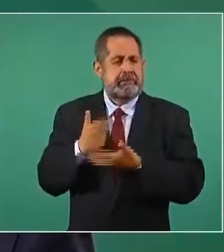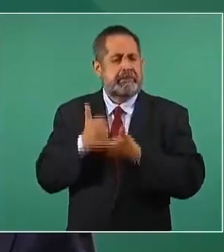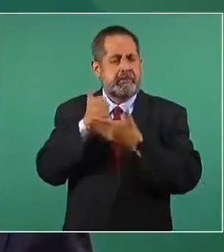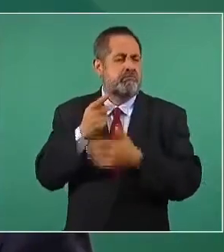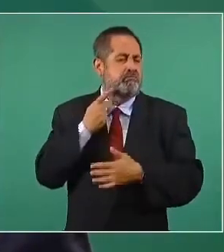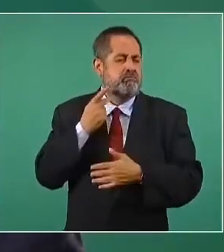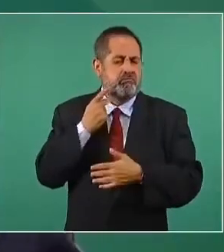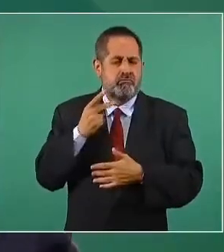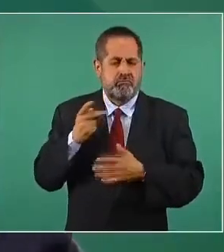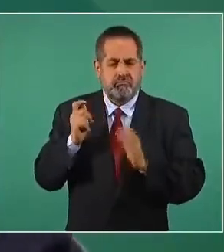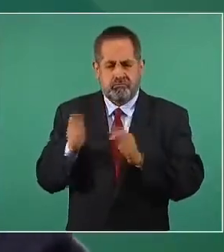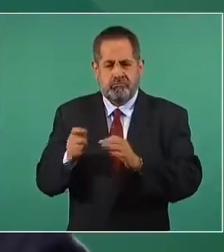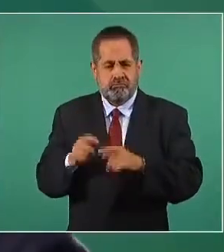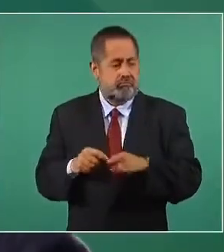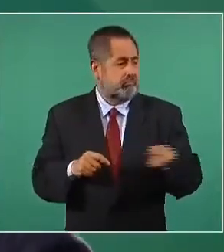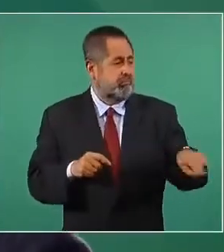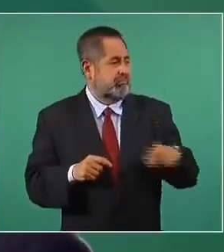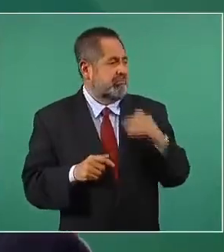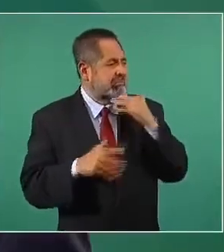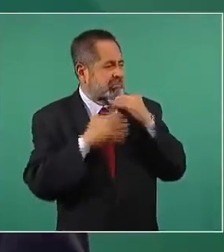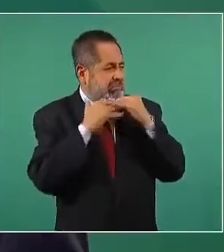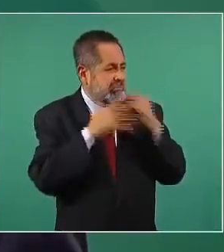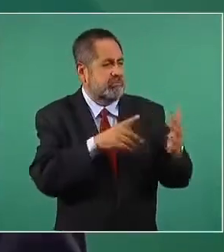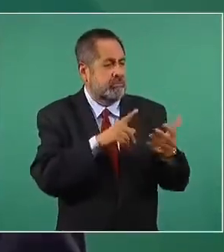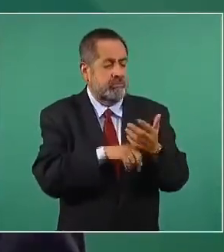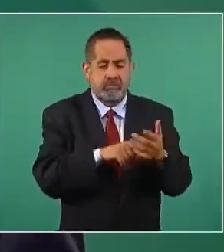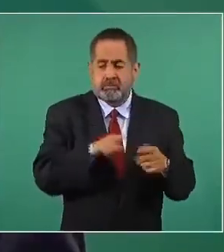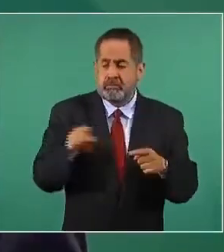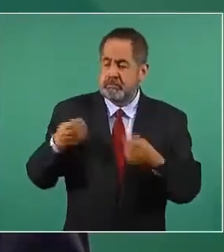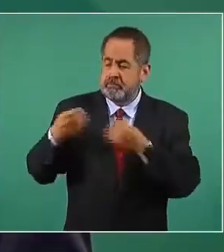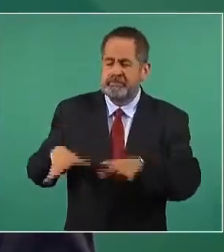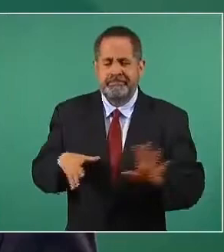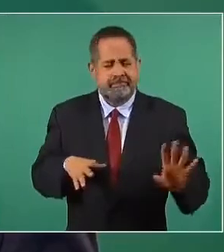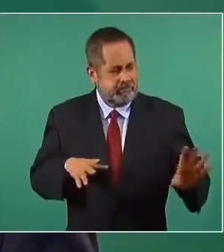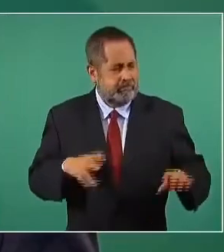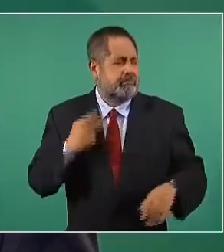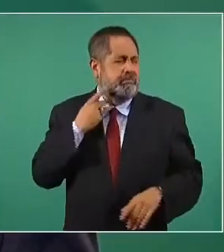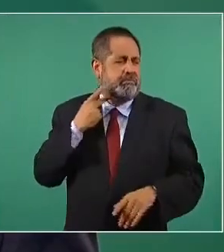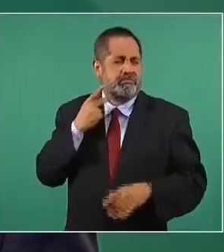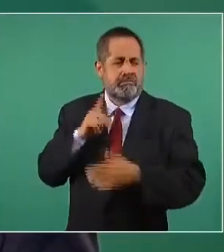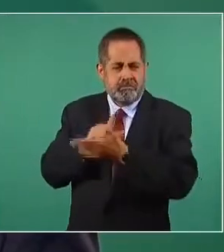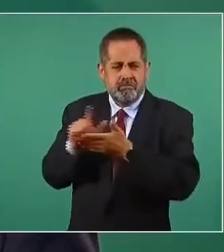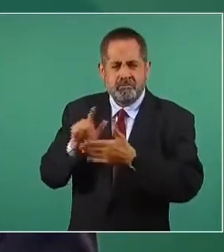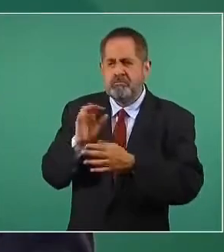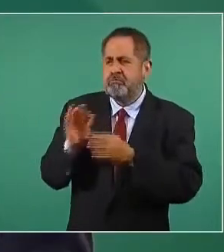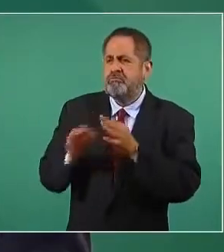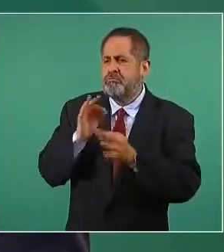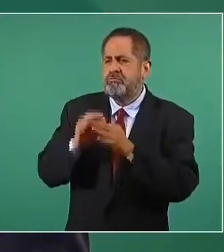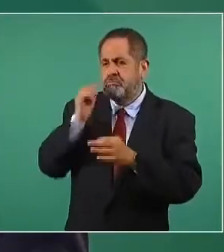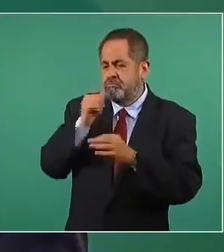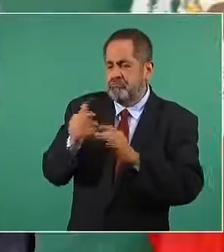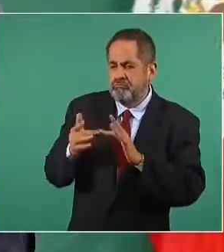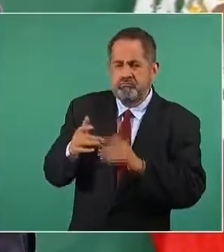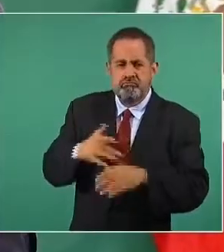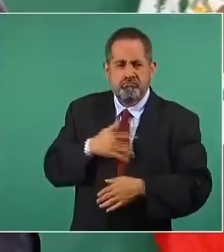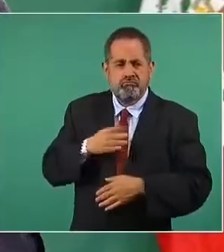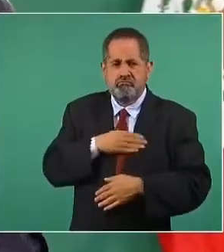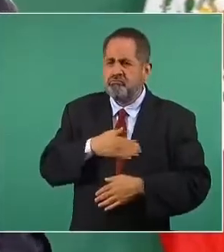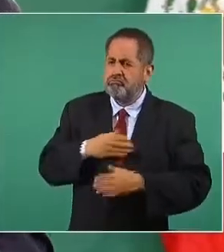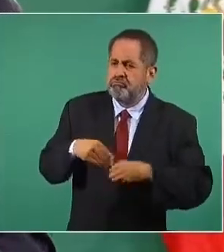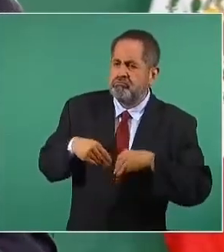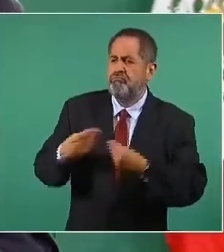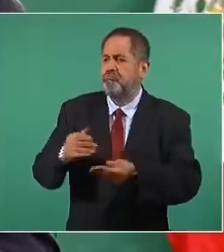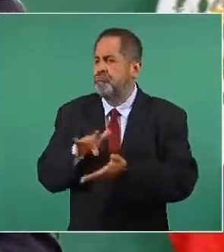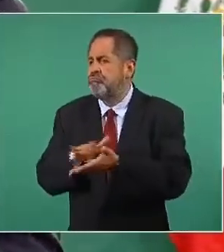es tan limpia que ni los más sucios políticos han podido mancharla. Es un oficio noble, humano,